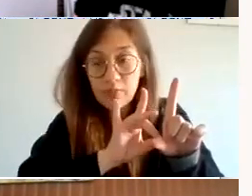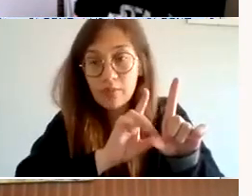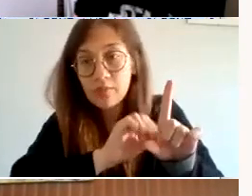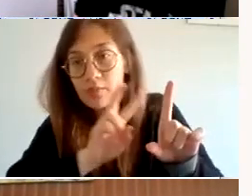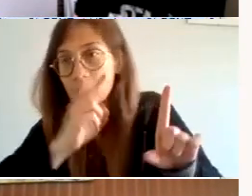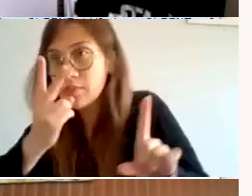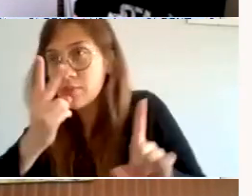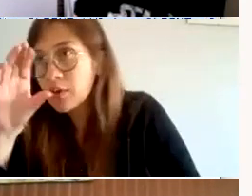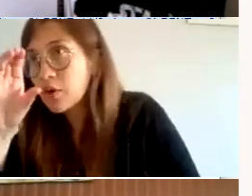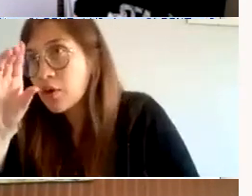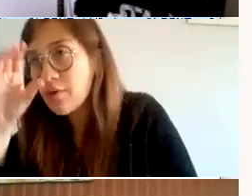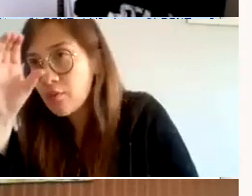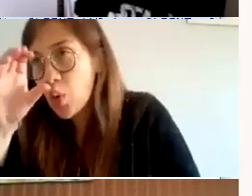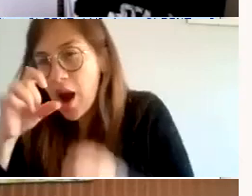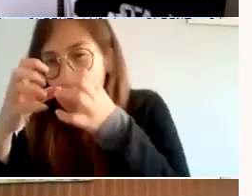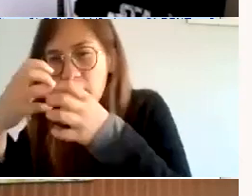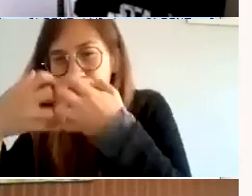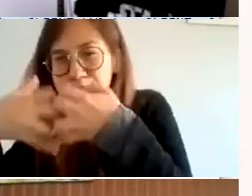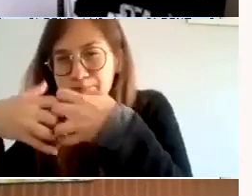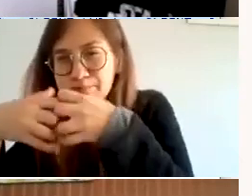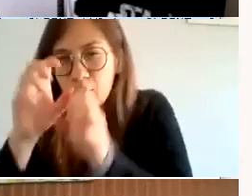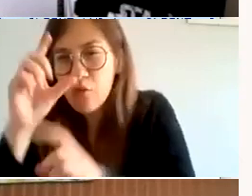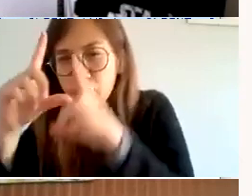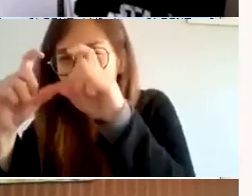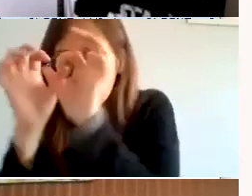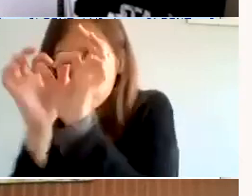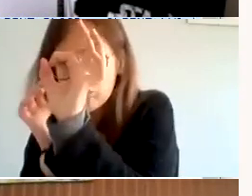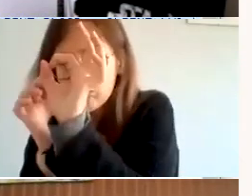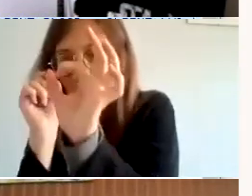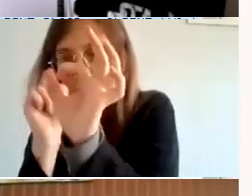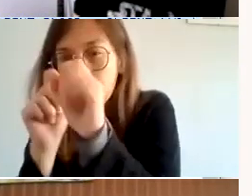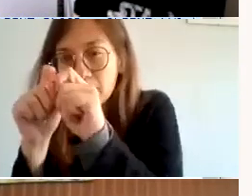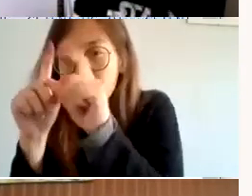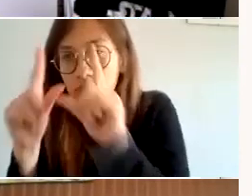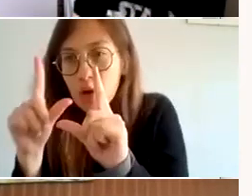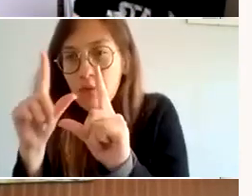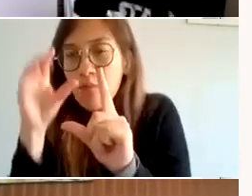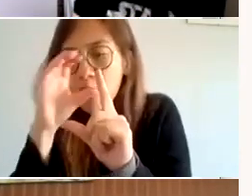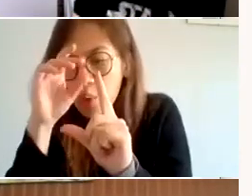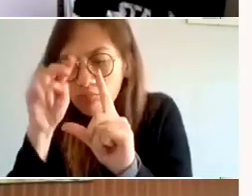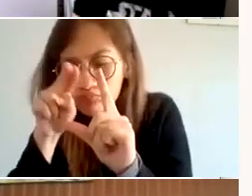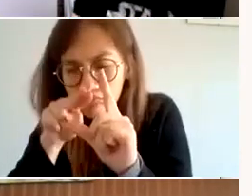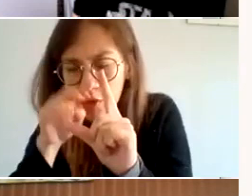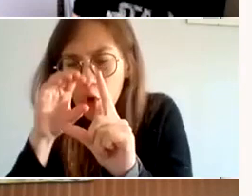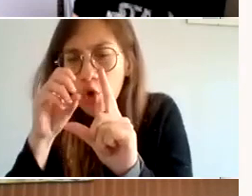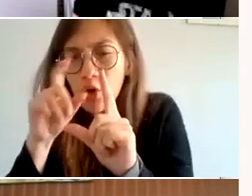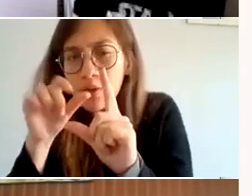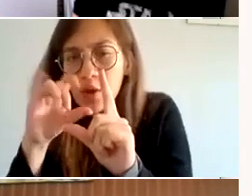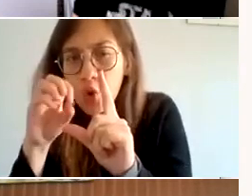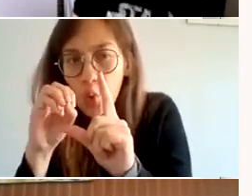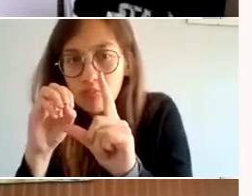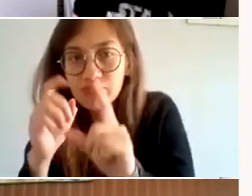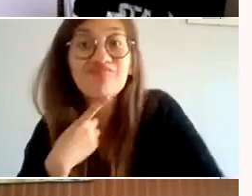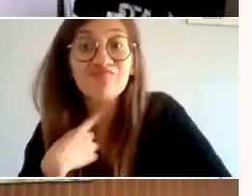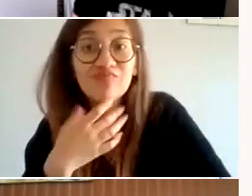programables, en este caso son JavaScript. Ya. ¿Qué de interesante tiene esto? Es que yo a